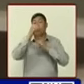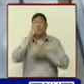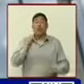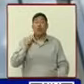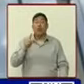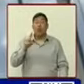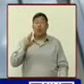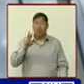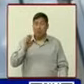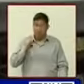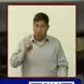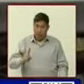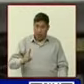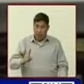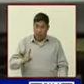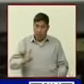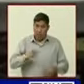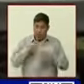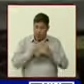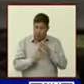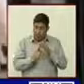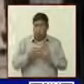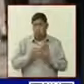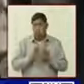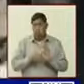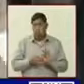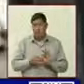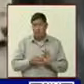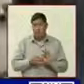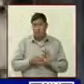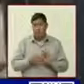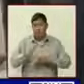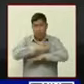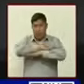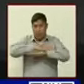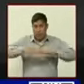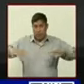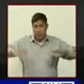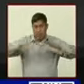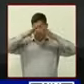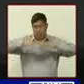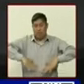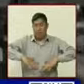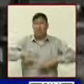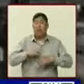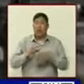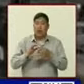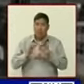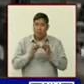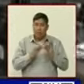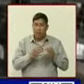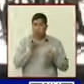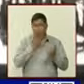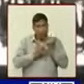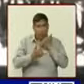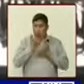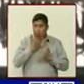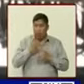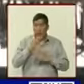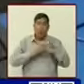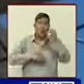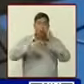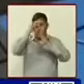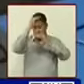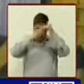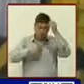y el supervisor se acogieron a la justicia restaurativa, reparando la plataforma caída y subsanando los errores de